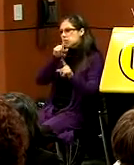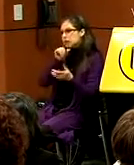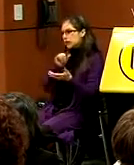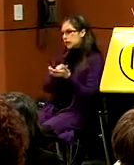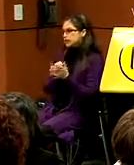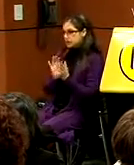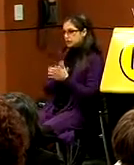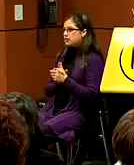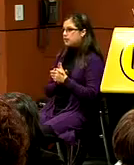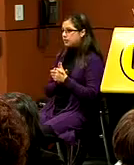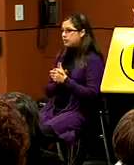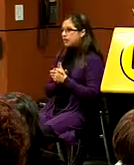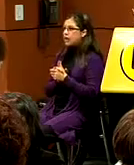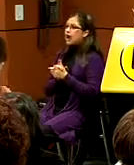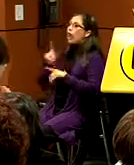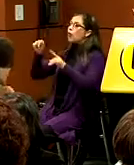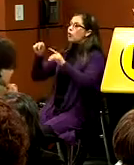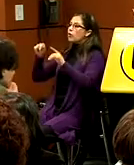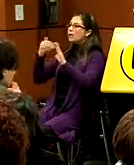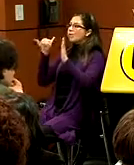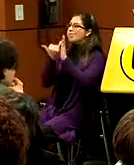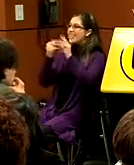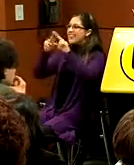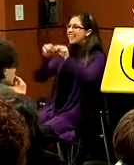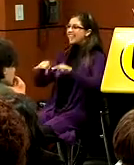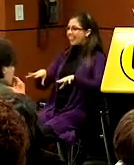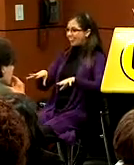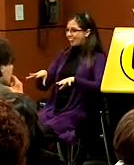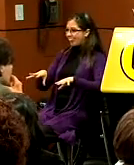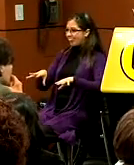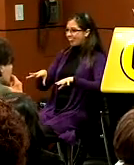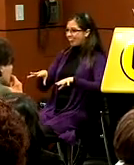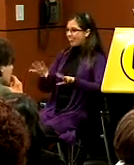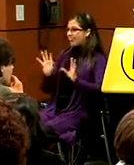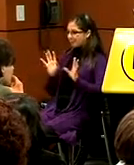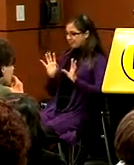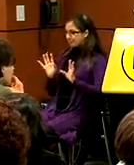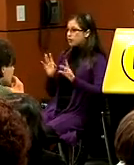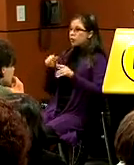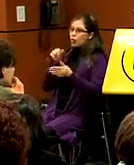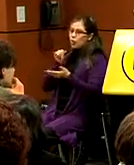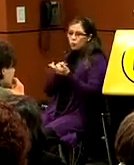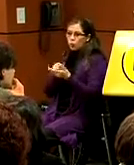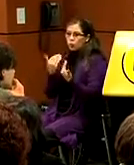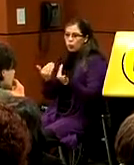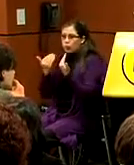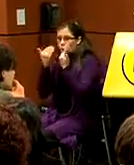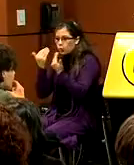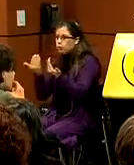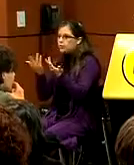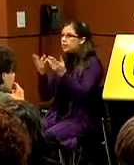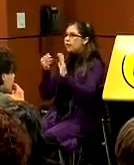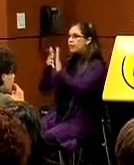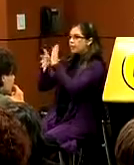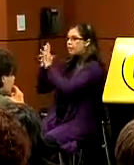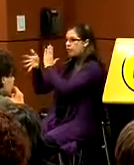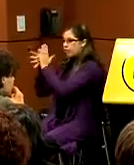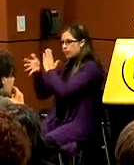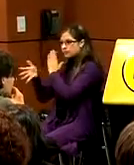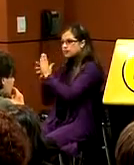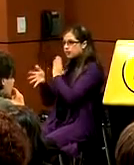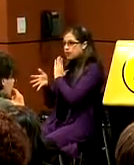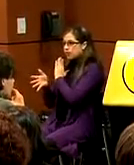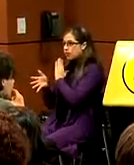lo que no está en internet no existe Y eso ha sido una ventaja muy grande eh para la información la